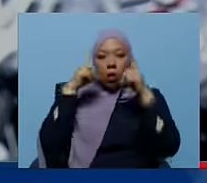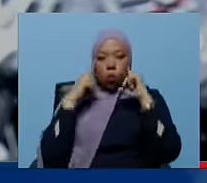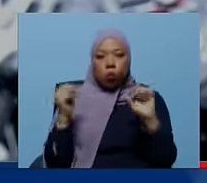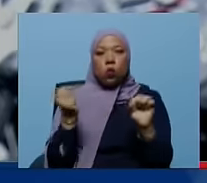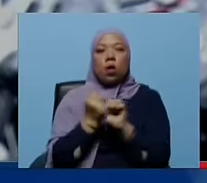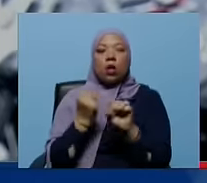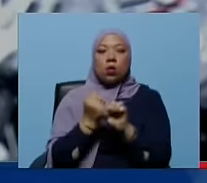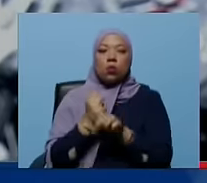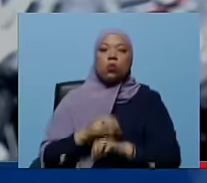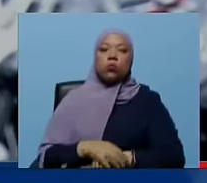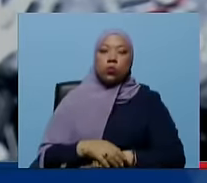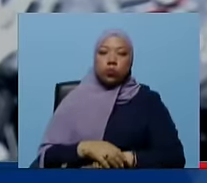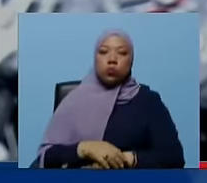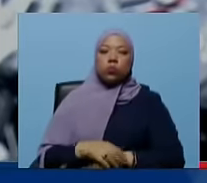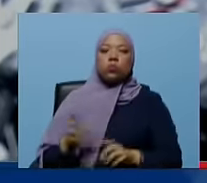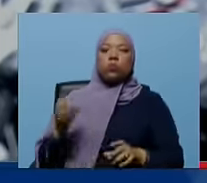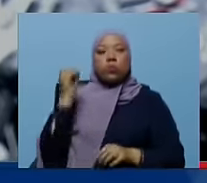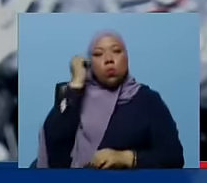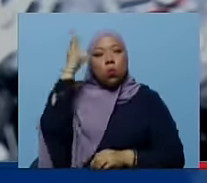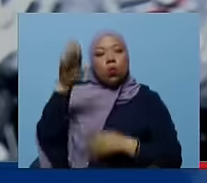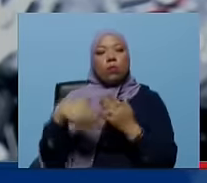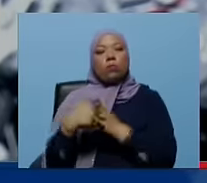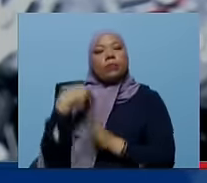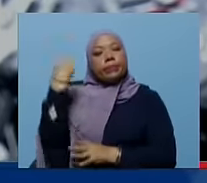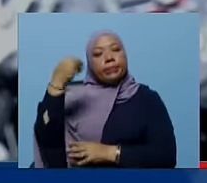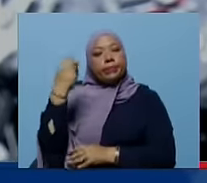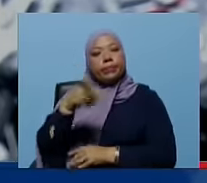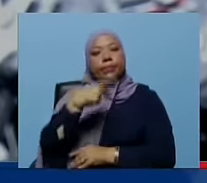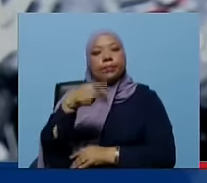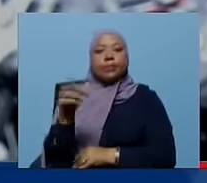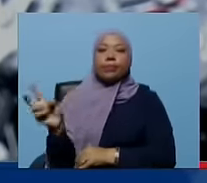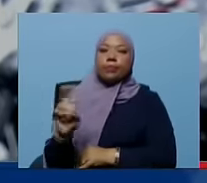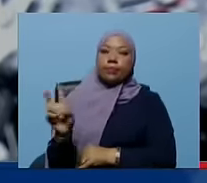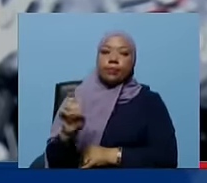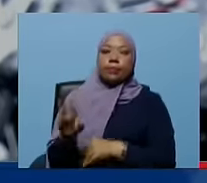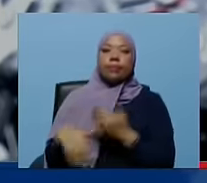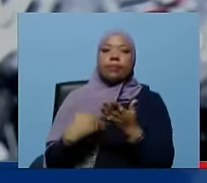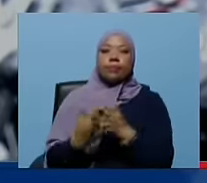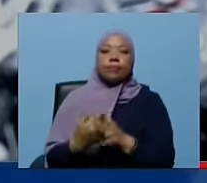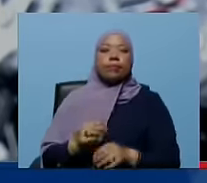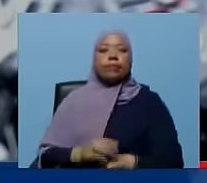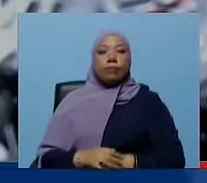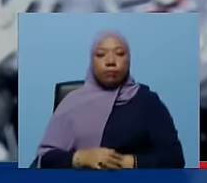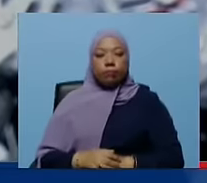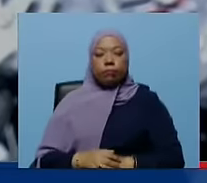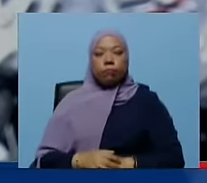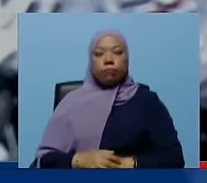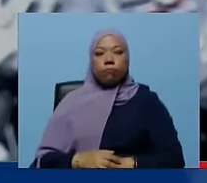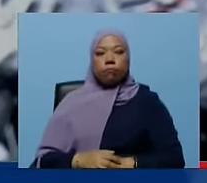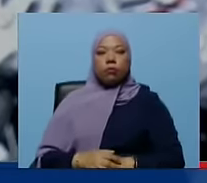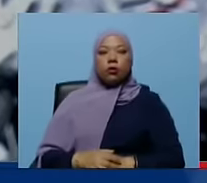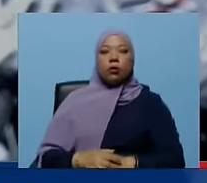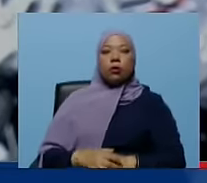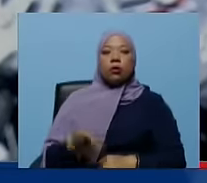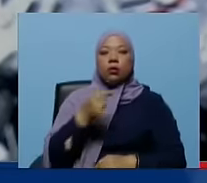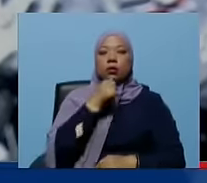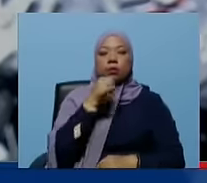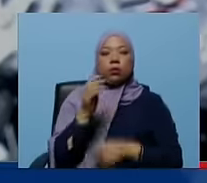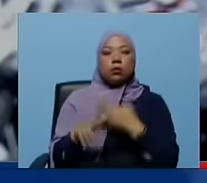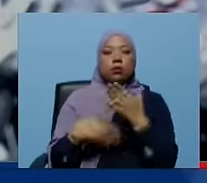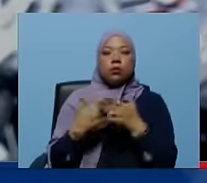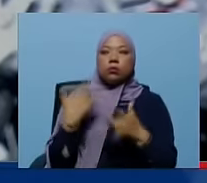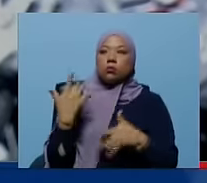inteligencia, de la capacidad del pensamiento policial venezolano, que dicta cátedra, déjeme